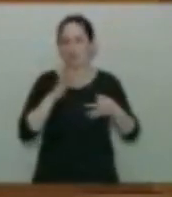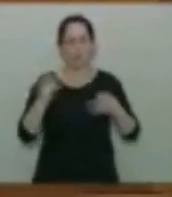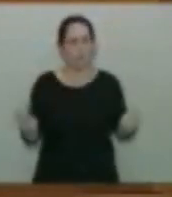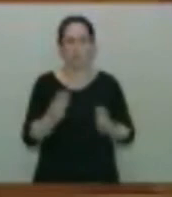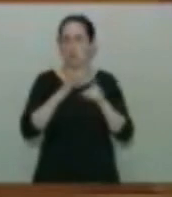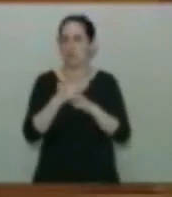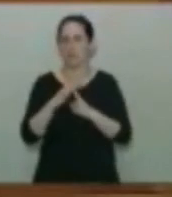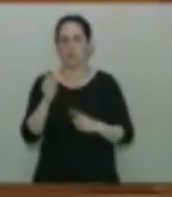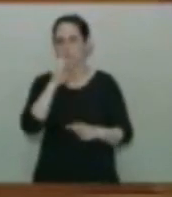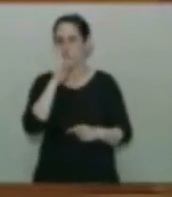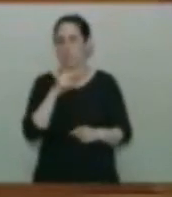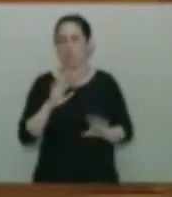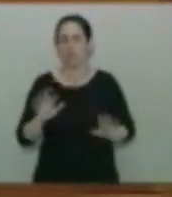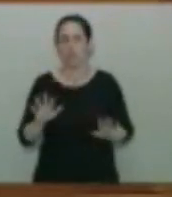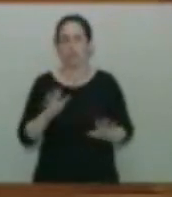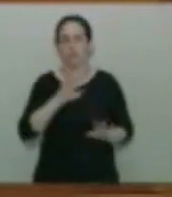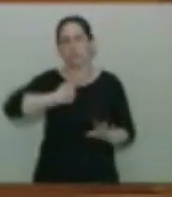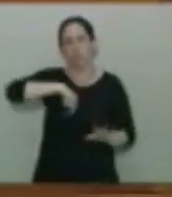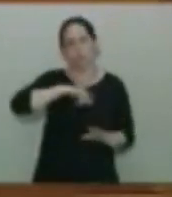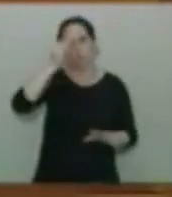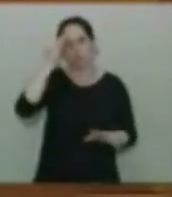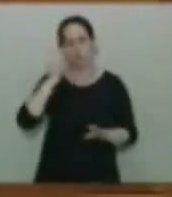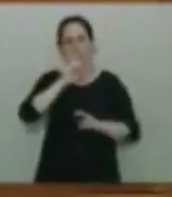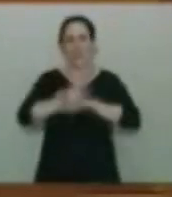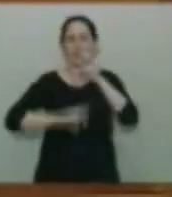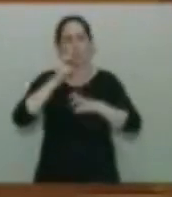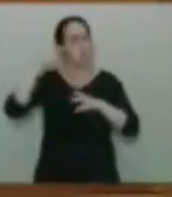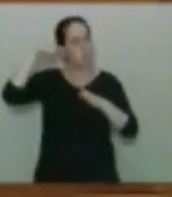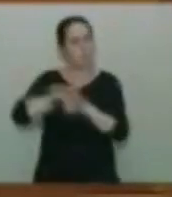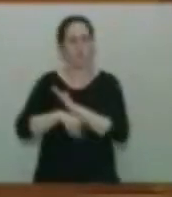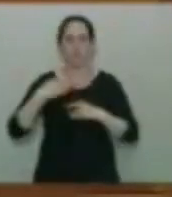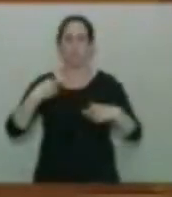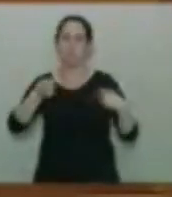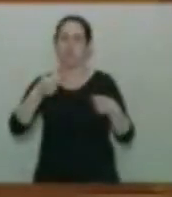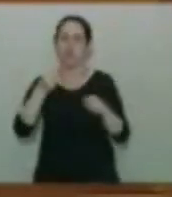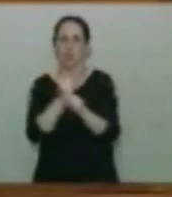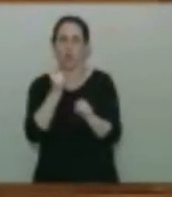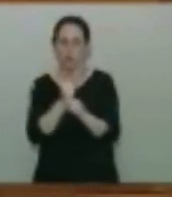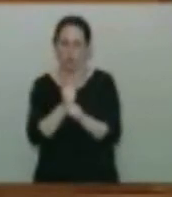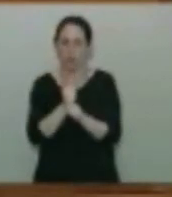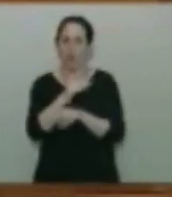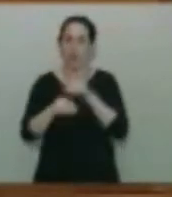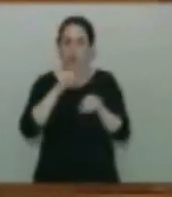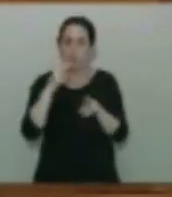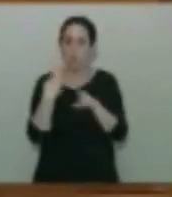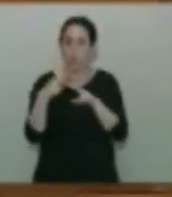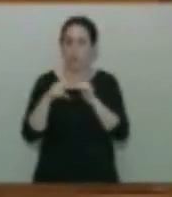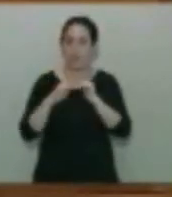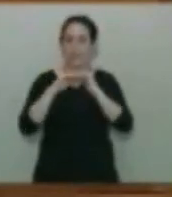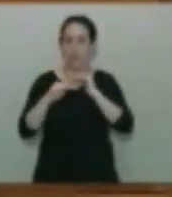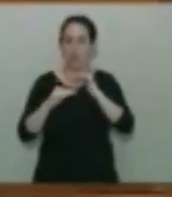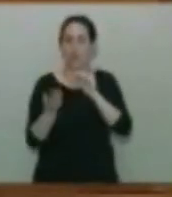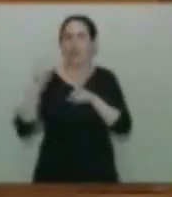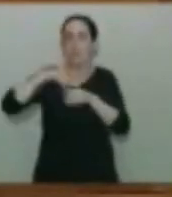para nosotros pasa, como ya le he dicho, por una reforma en profundidad de nuestro mercado laboral e incorporando las políticas de igualdad de forma